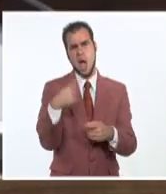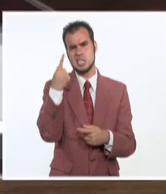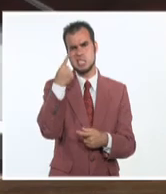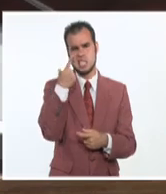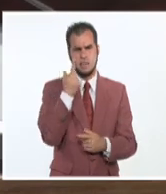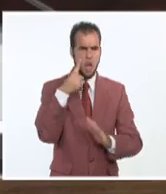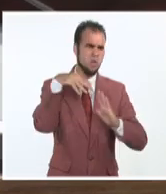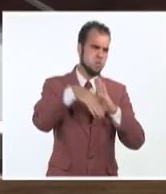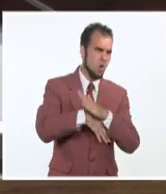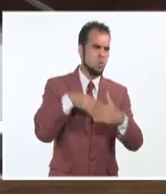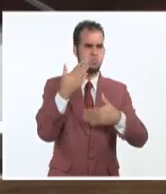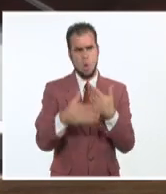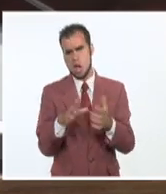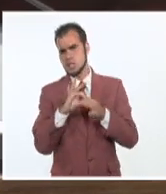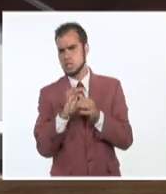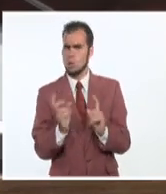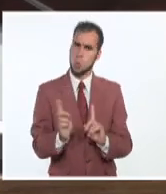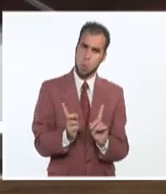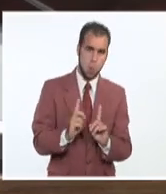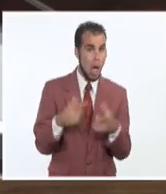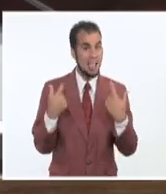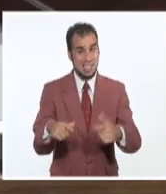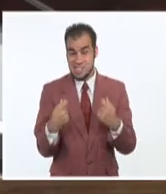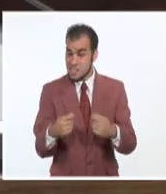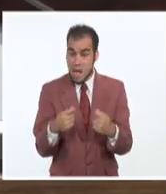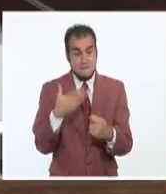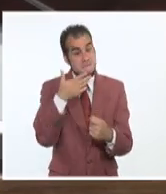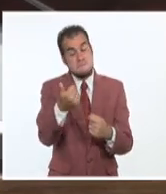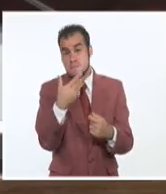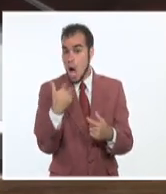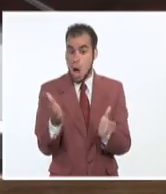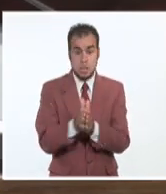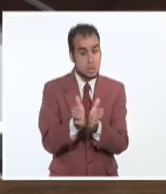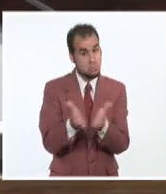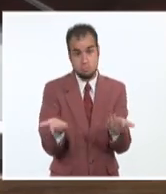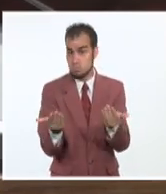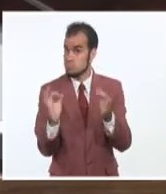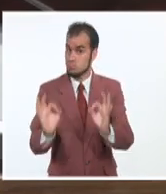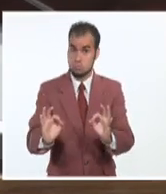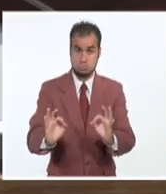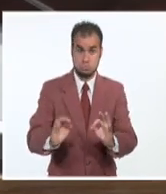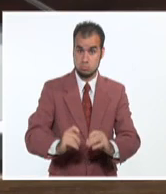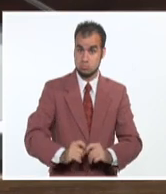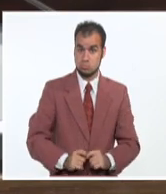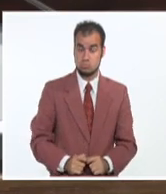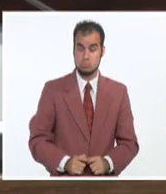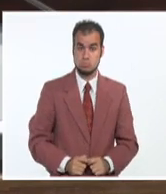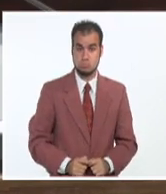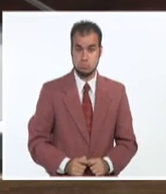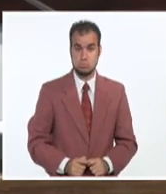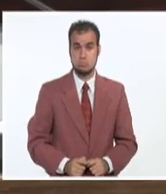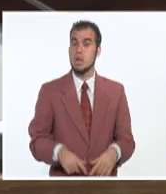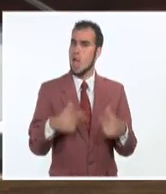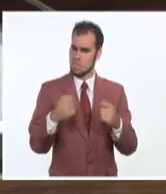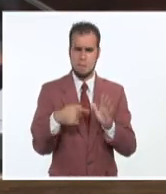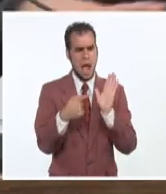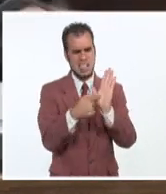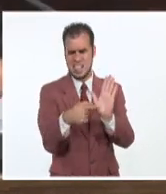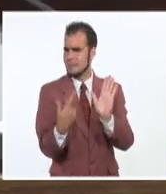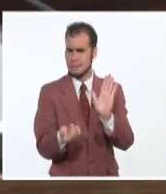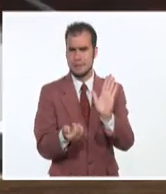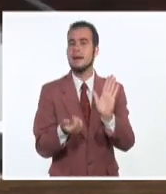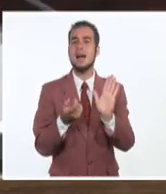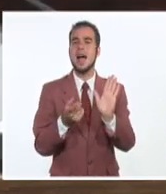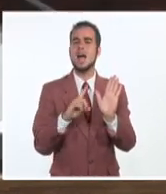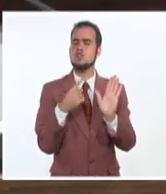crisis, no, no, no. Queremos trasladar con objetividad, pero con objetividad reflejando precisamente no lo que